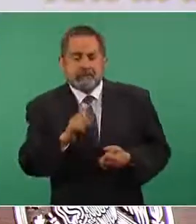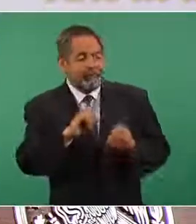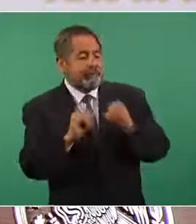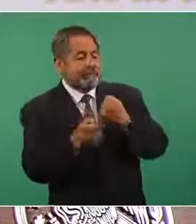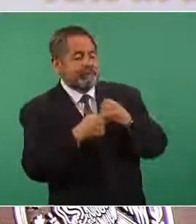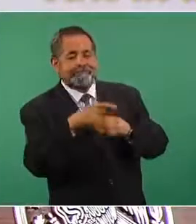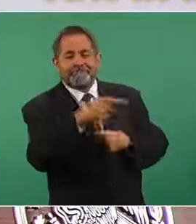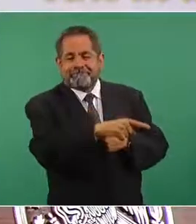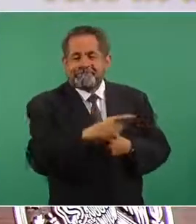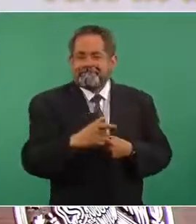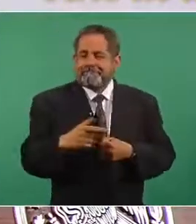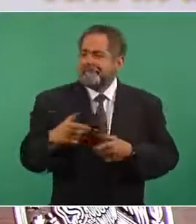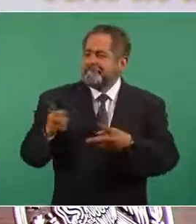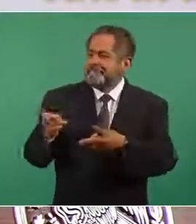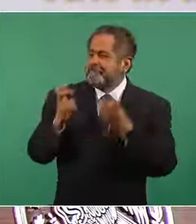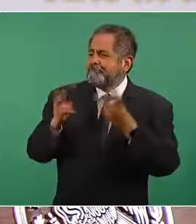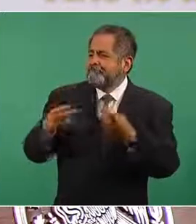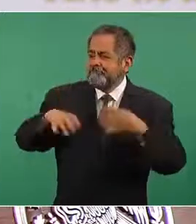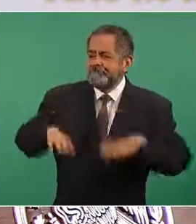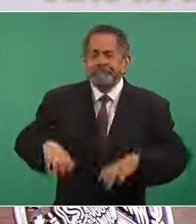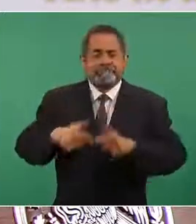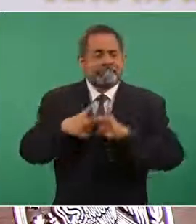robar y piensan